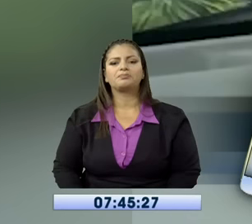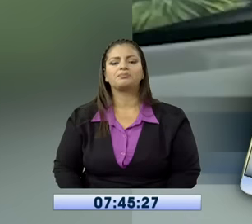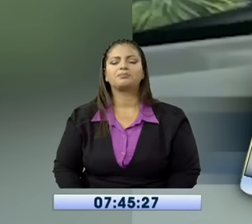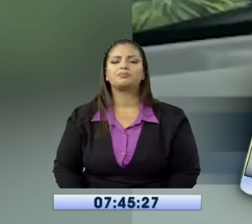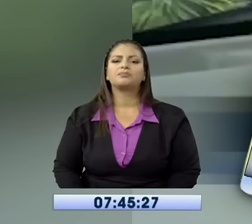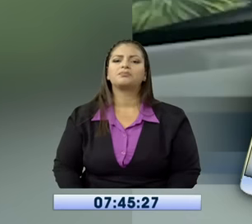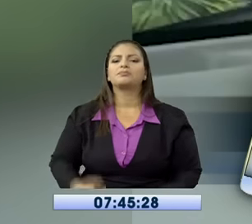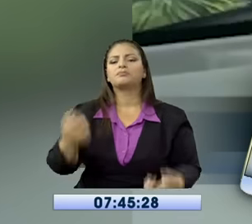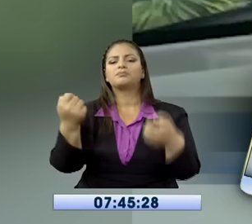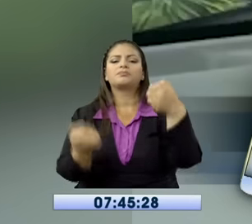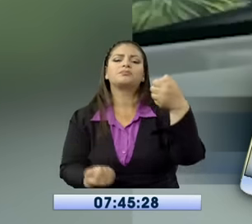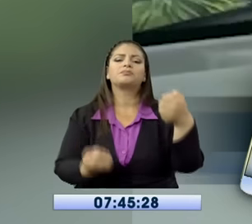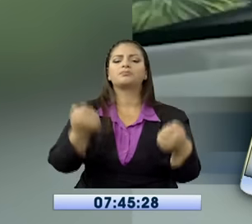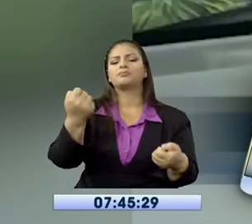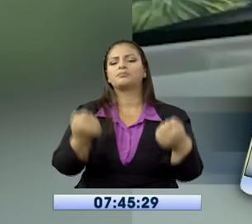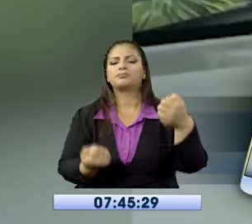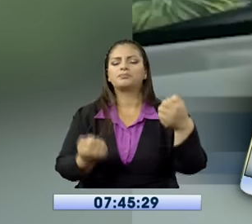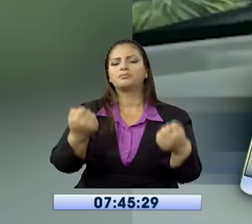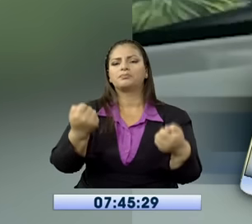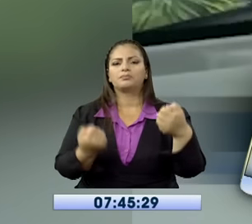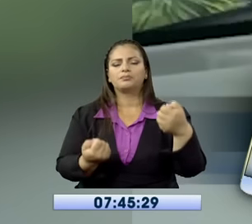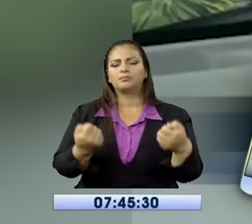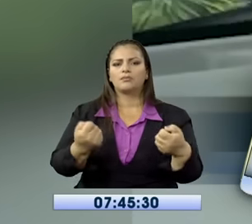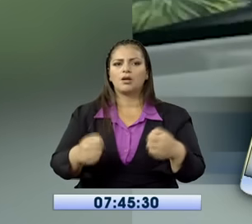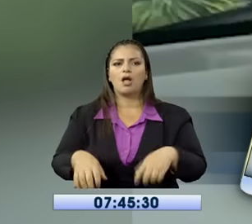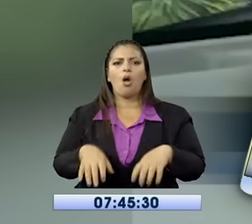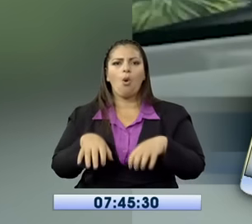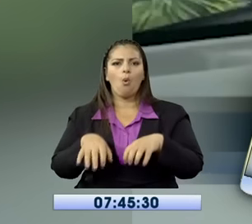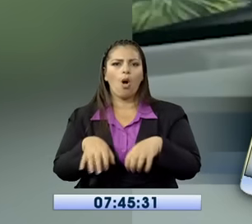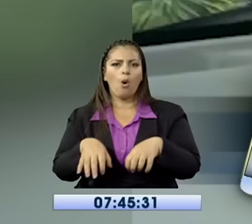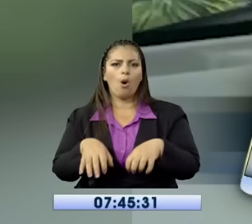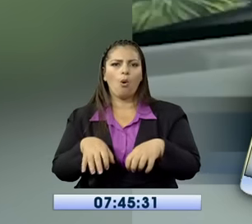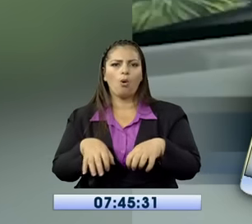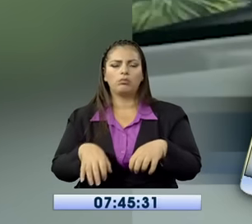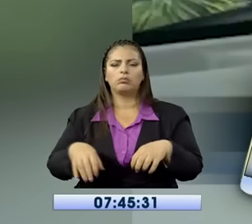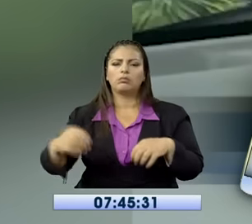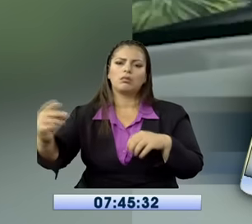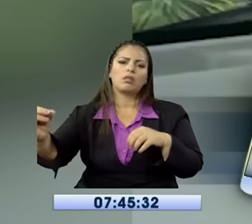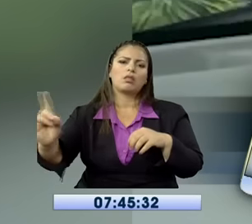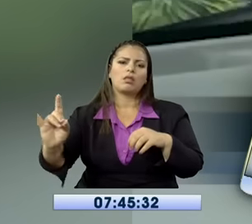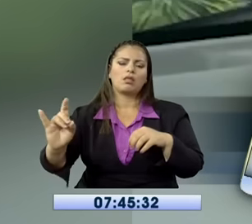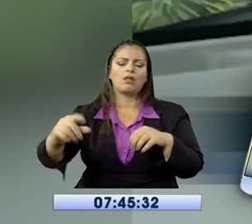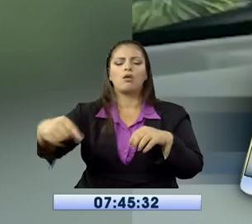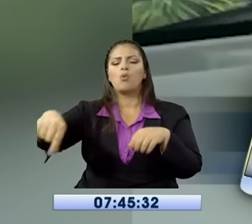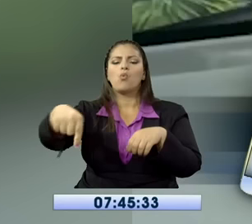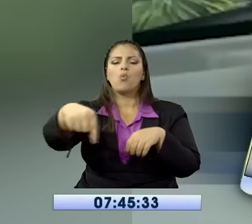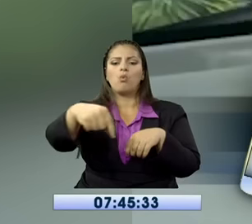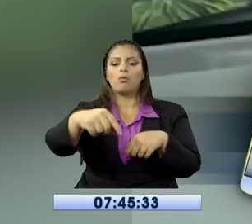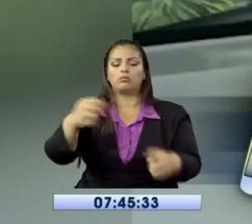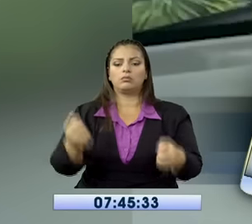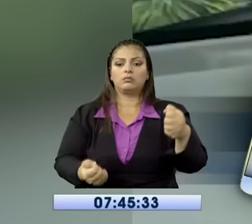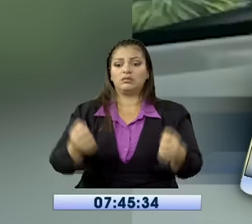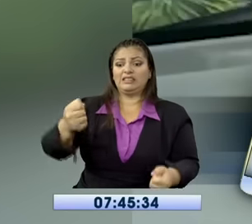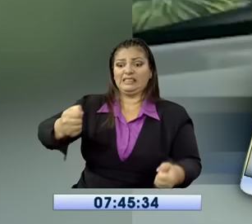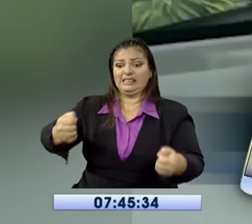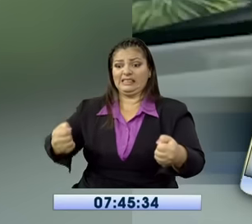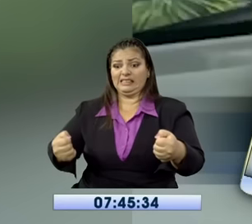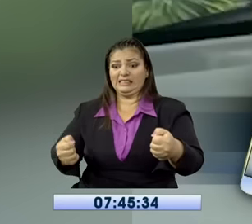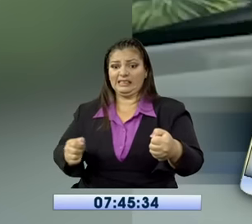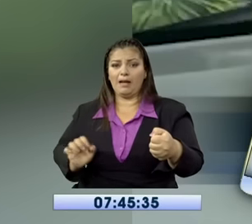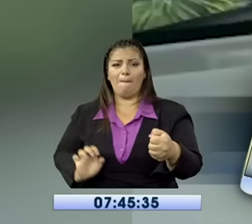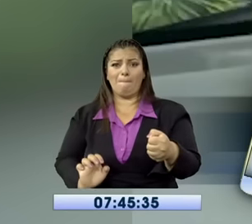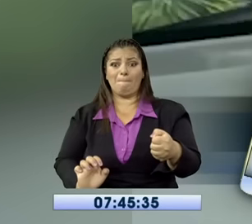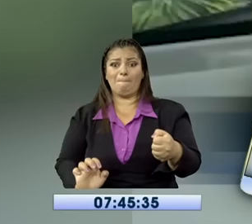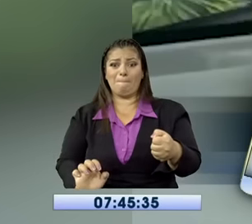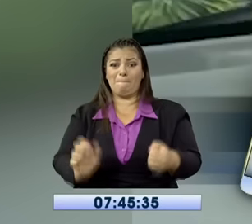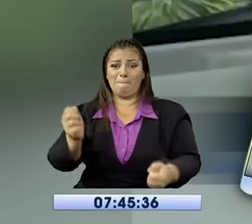señor conductor y él evita quiere evitar atropellar al perro Okay me parece muy bien así es muy loable el perro se salvó Pero murió